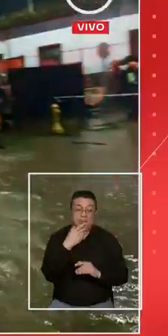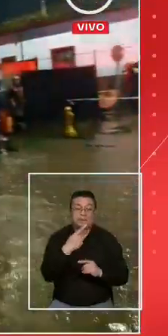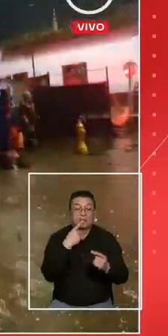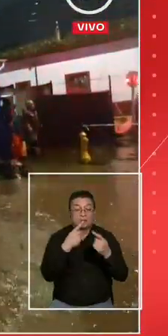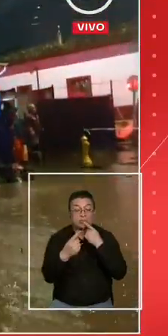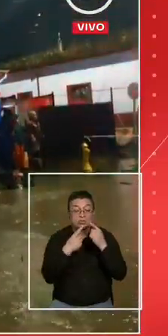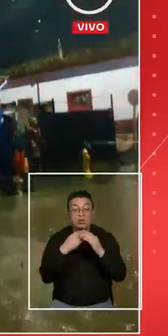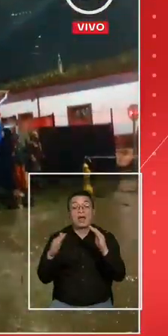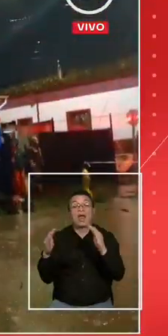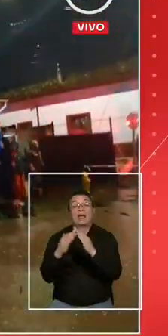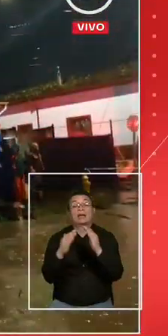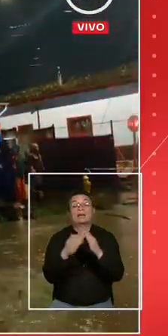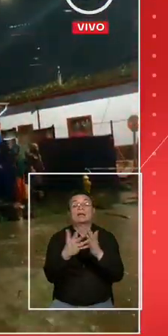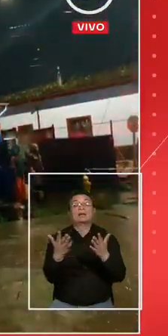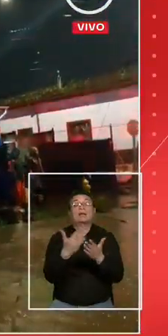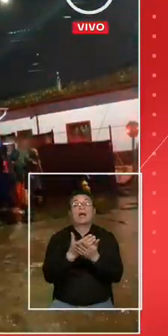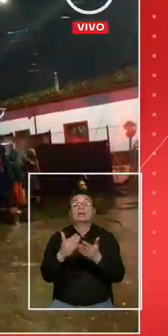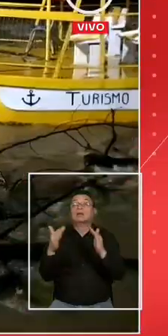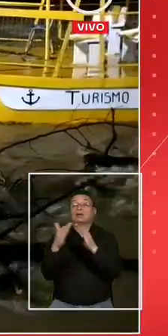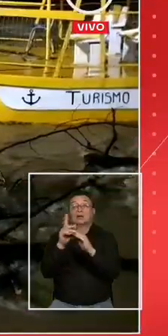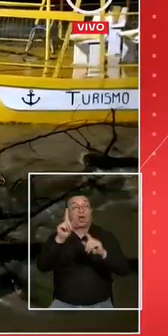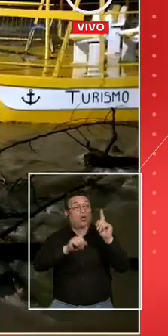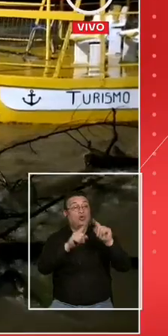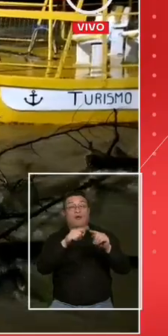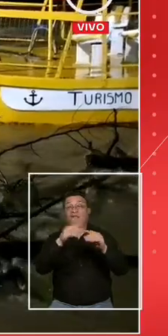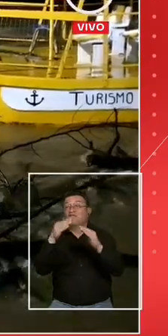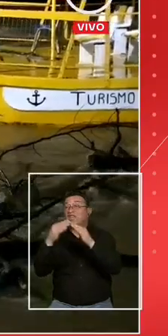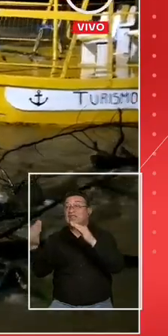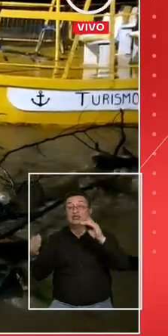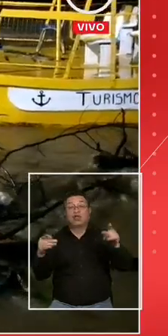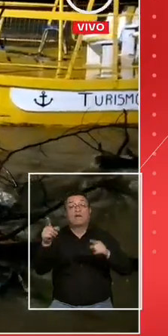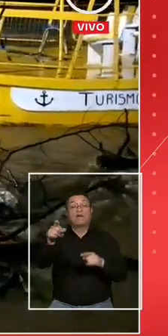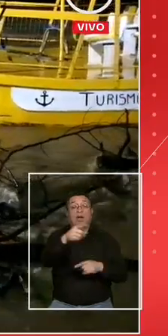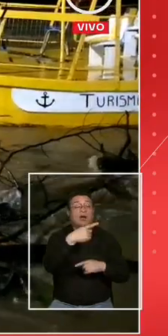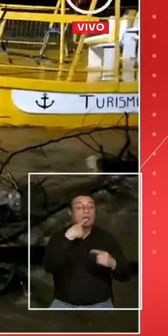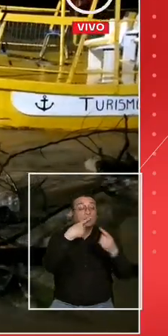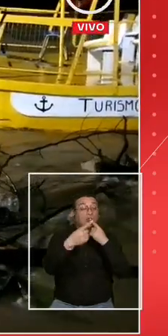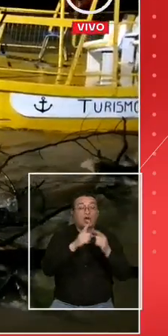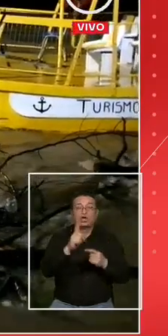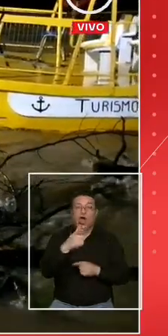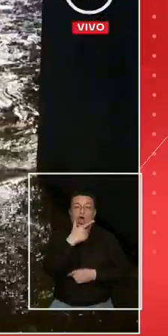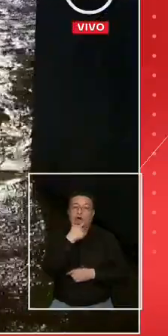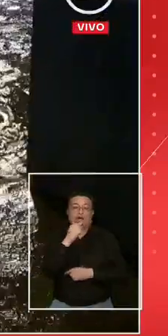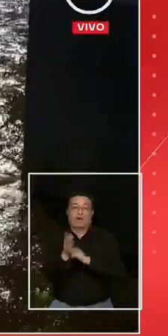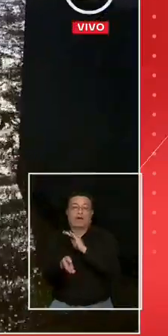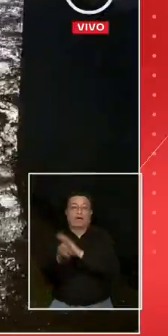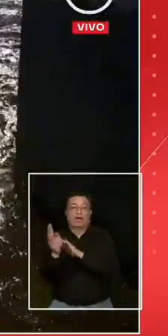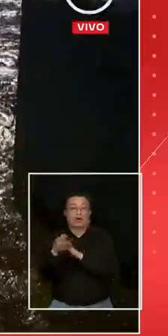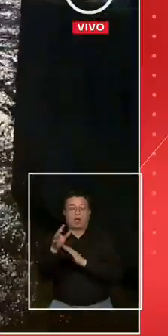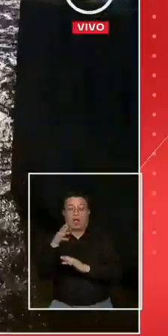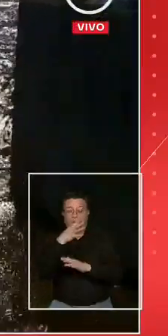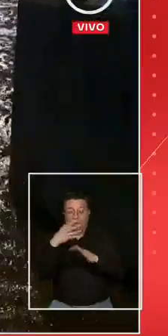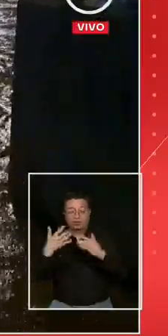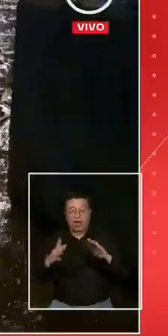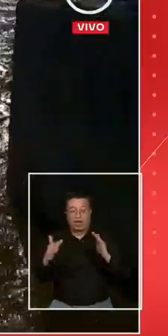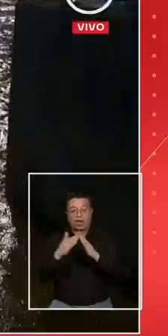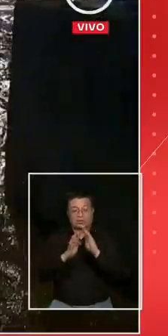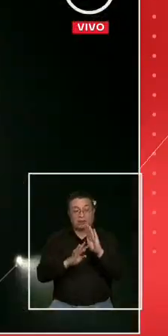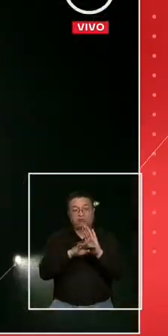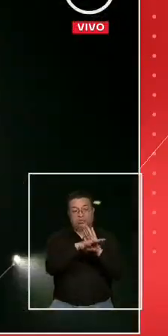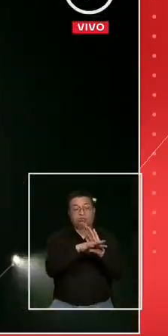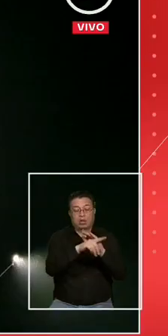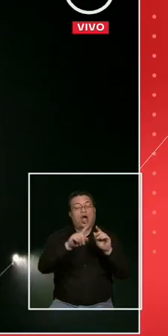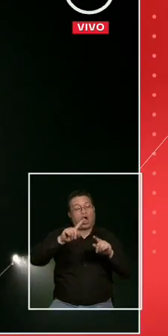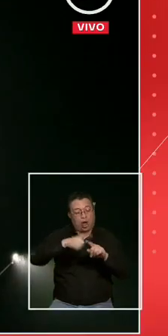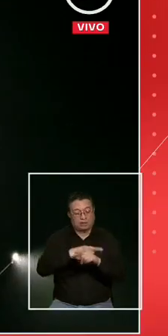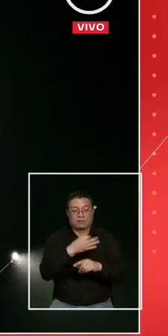casas, ¿qué va a pasar con las casas? Conversábamos con algunos vecinos acá. No quieren salir y el agua ya está entrando. Sí, vamos a volver a